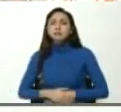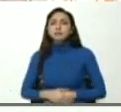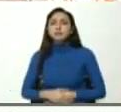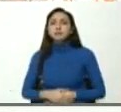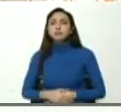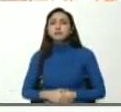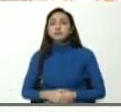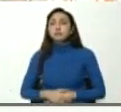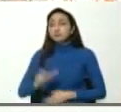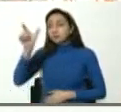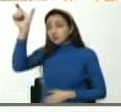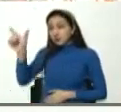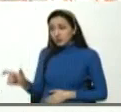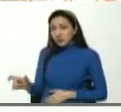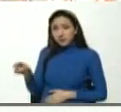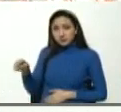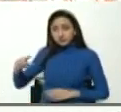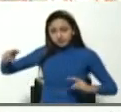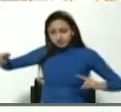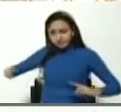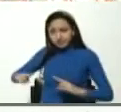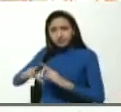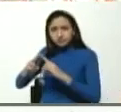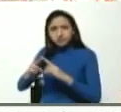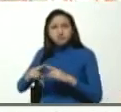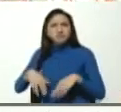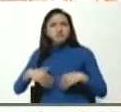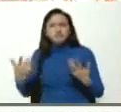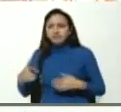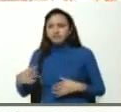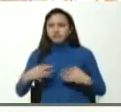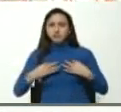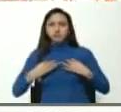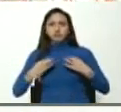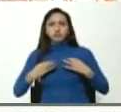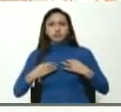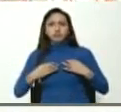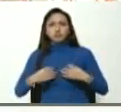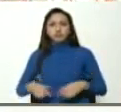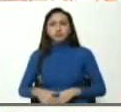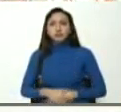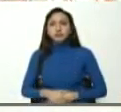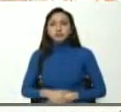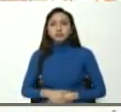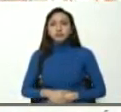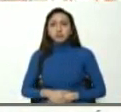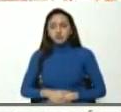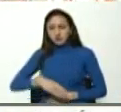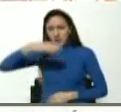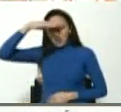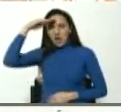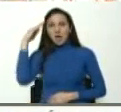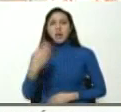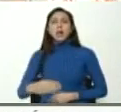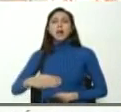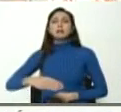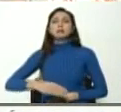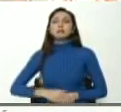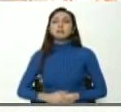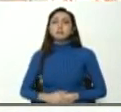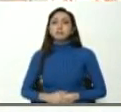a una persona que vestía los soles y en general para entonces